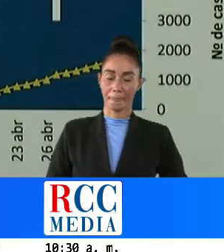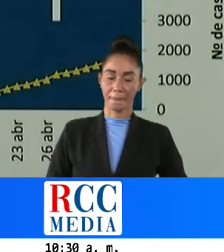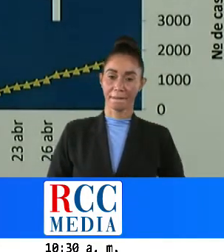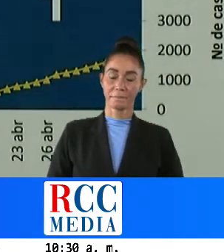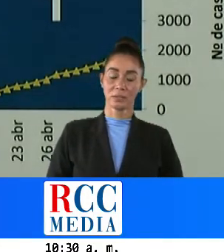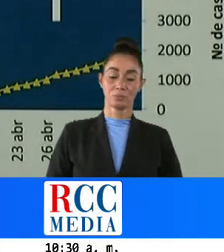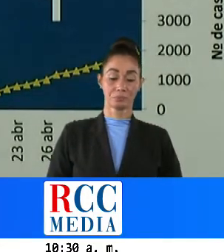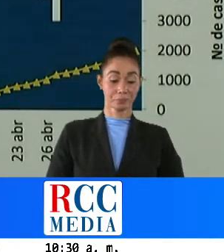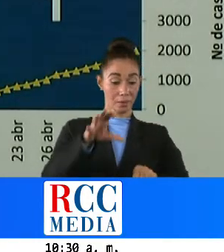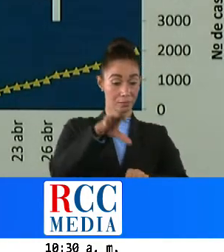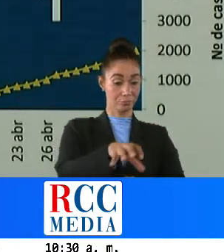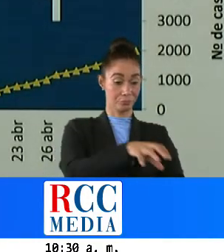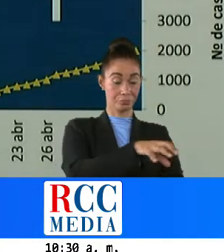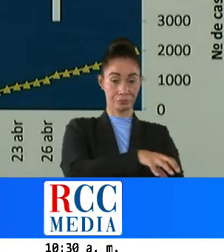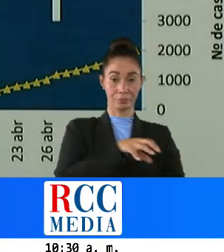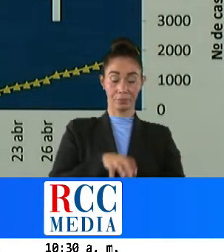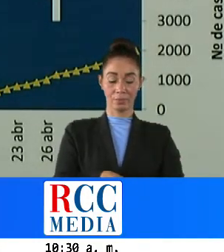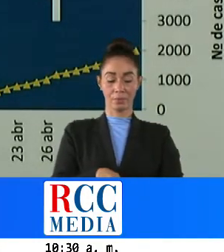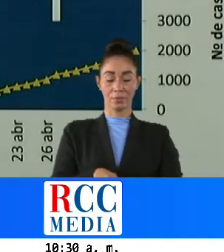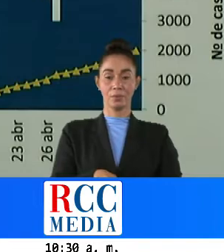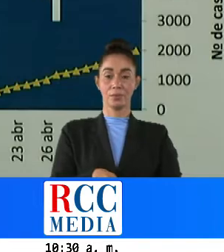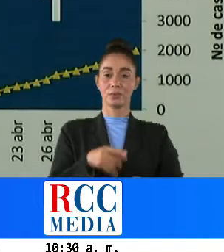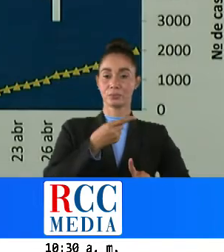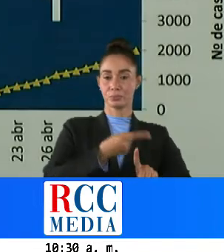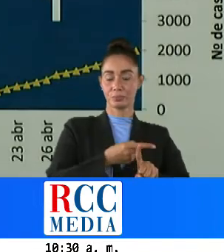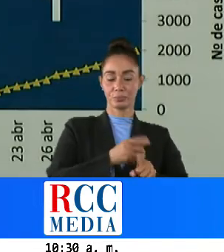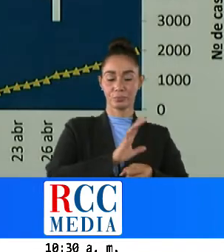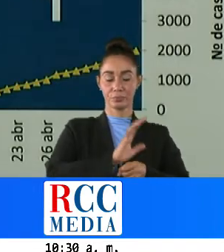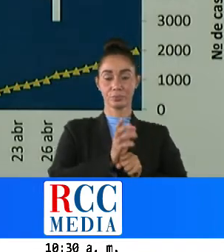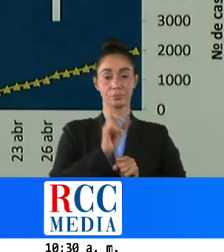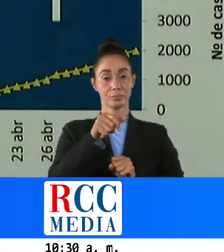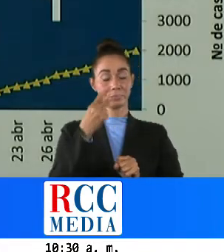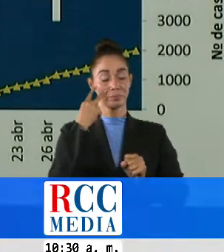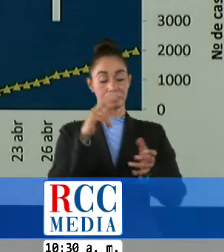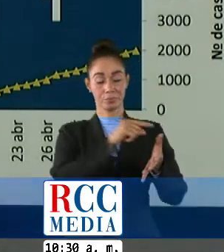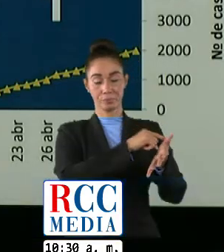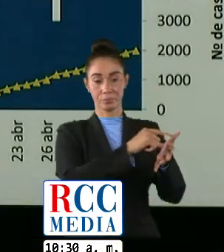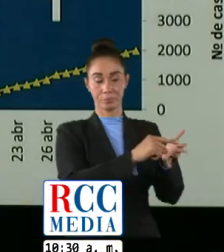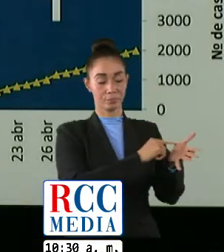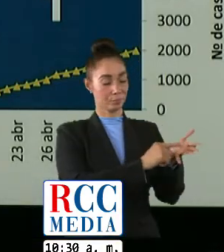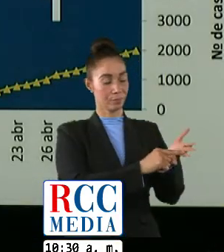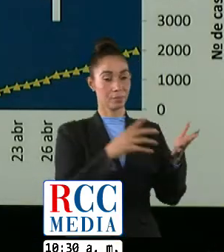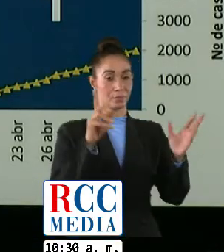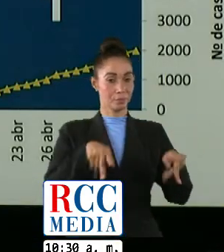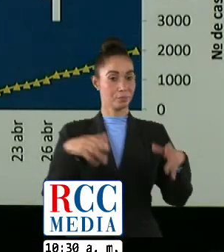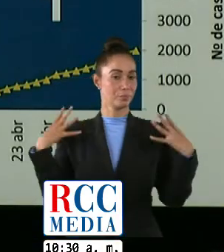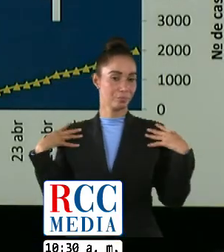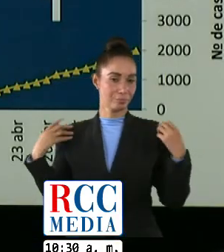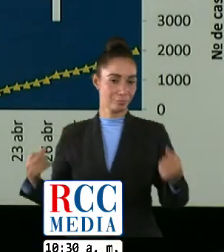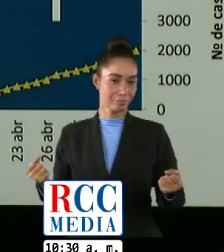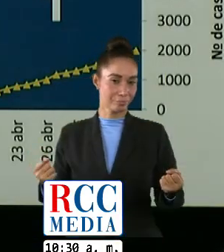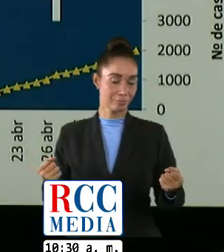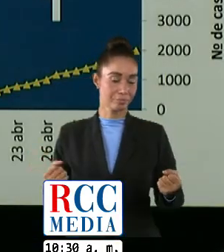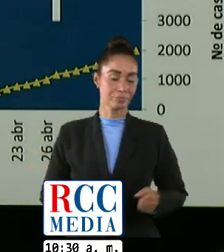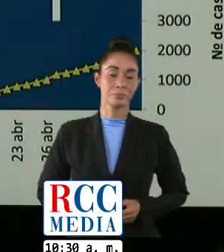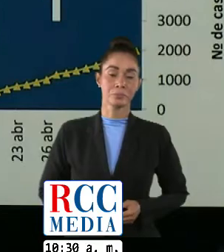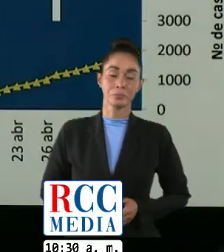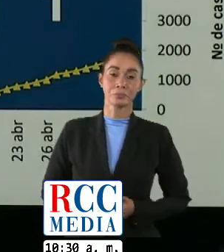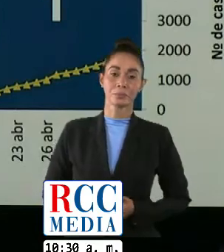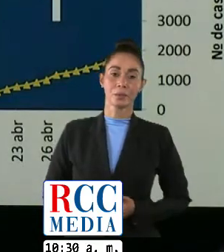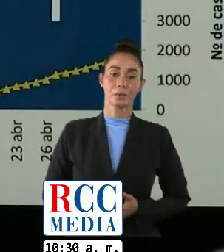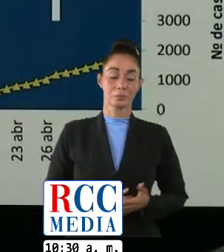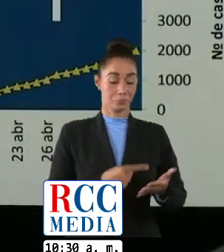La distribución de casos, como ustedes pueden ver en esa gráfica, de recuperados, cómo